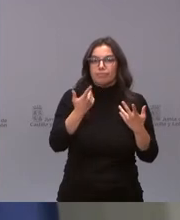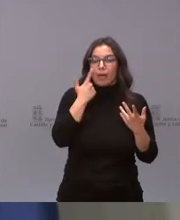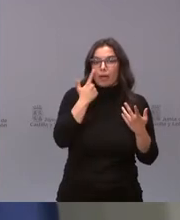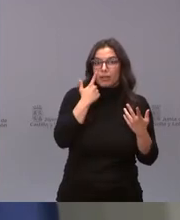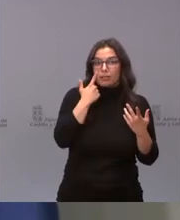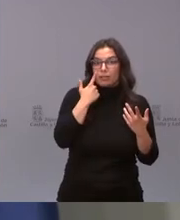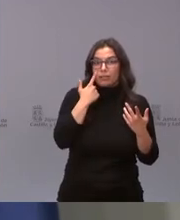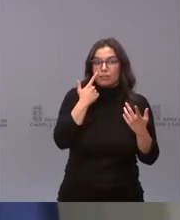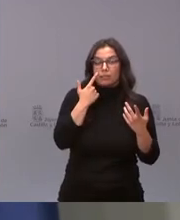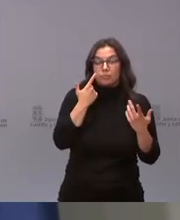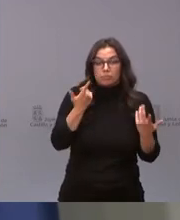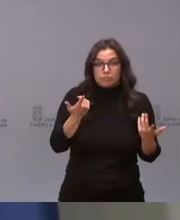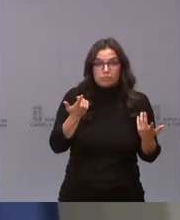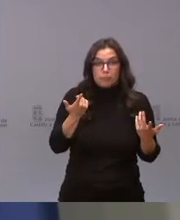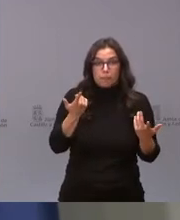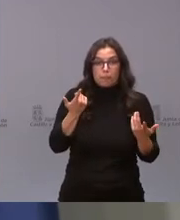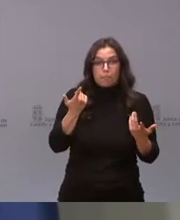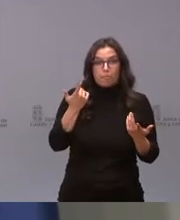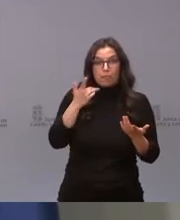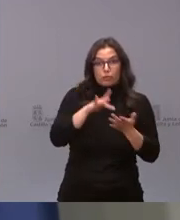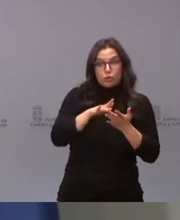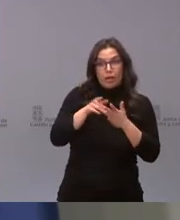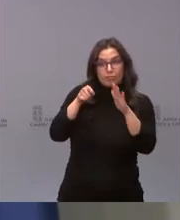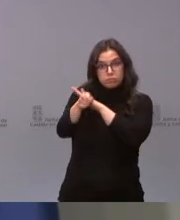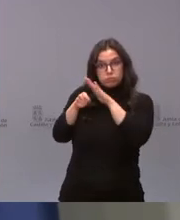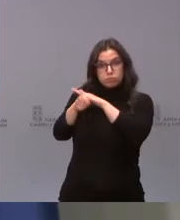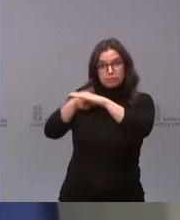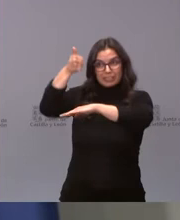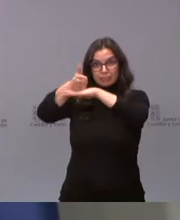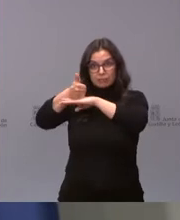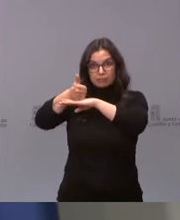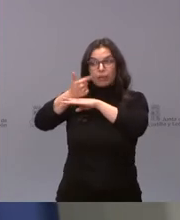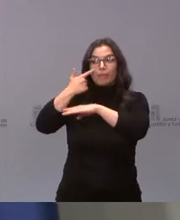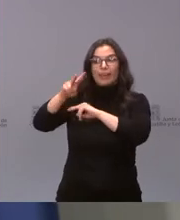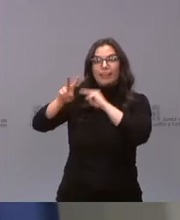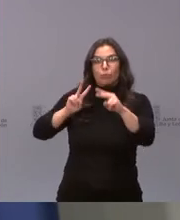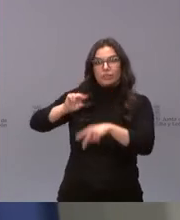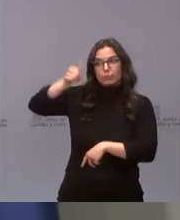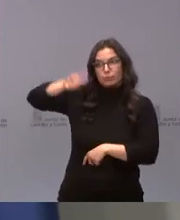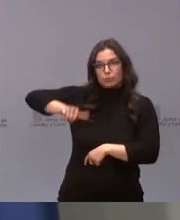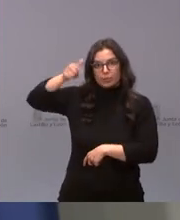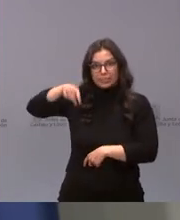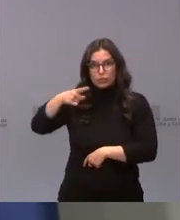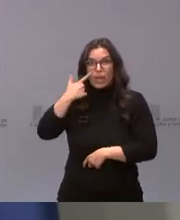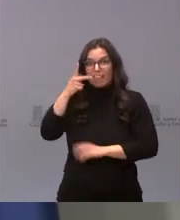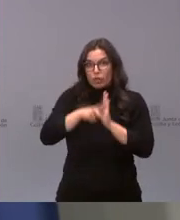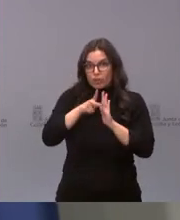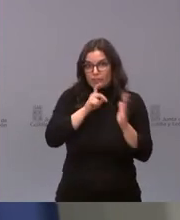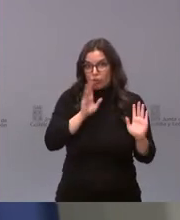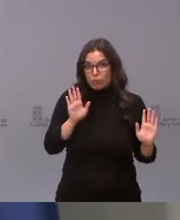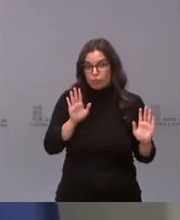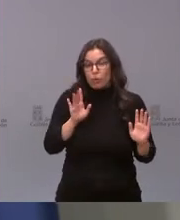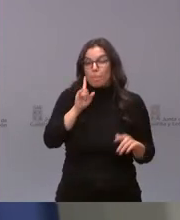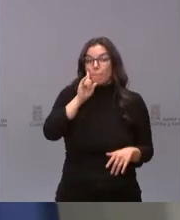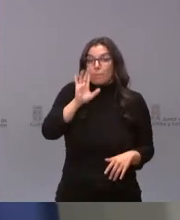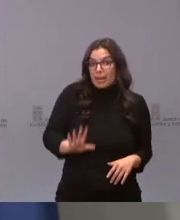se va a producir o no más recursos y cómo va a quedar esta situación normativa. Parece ser,